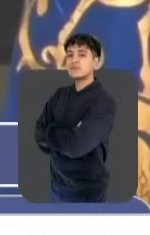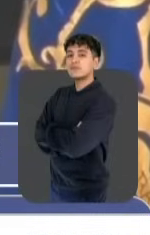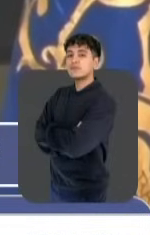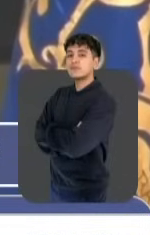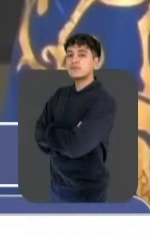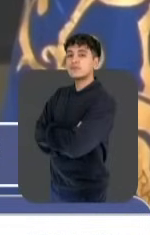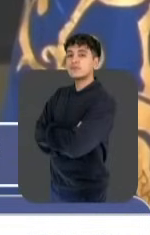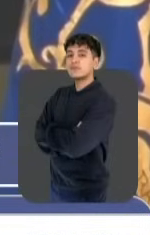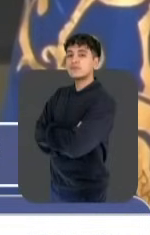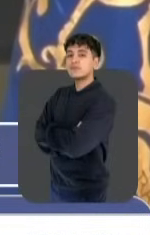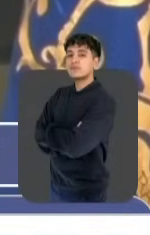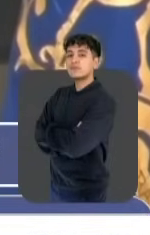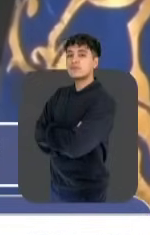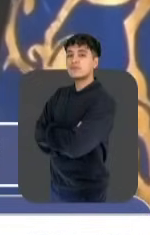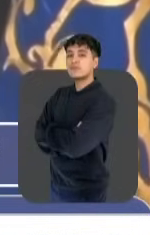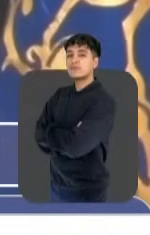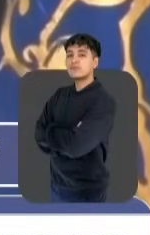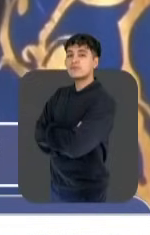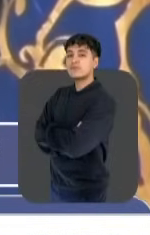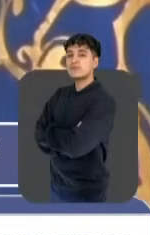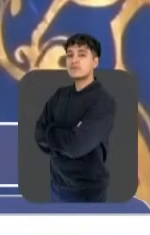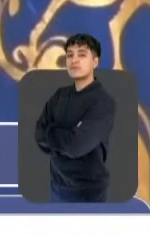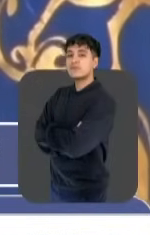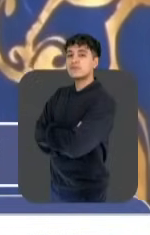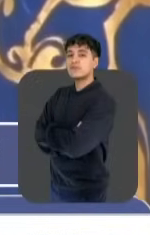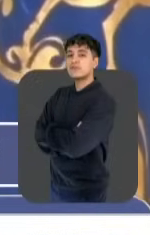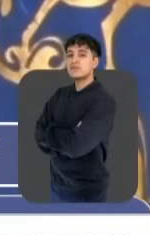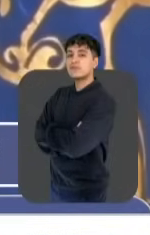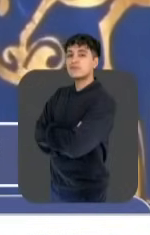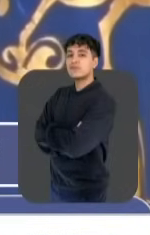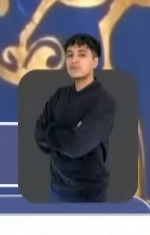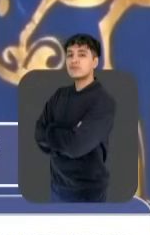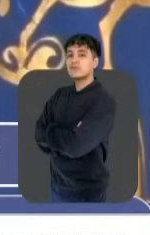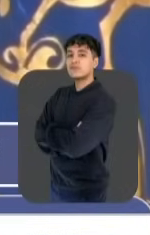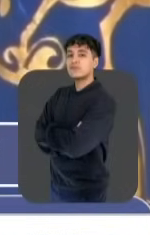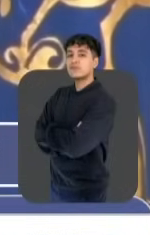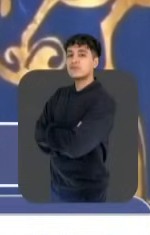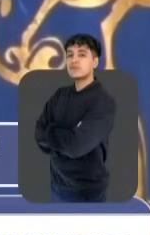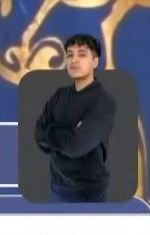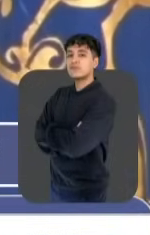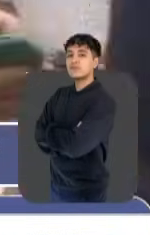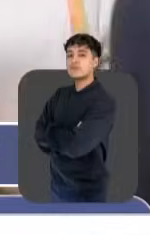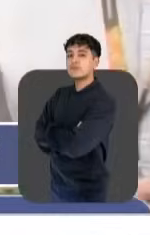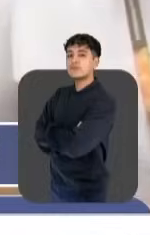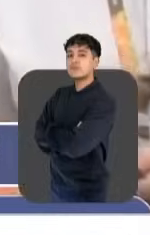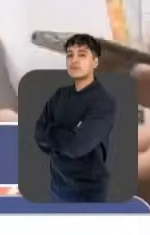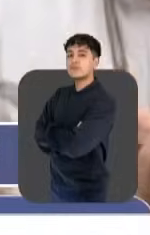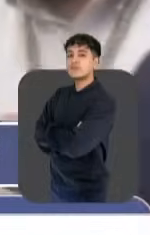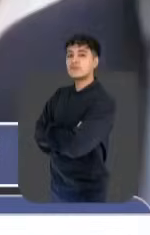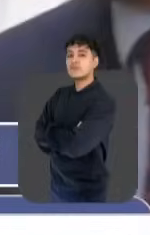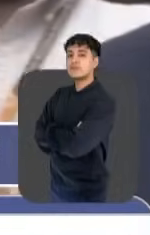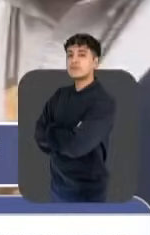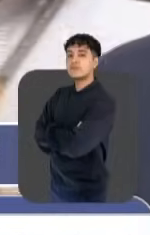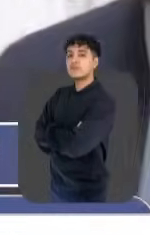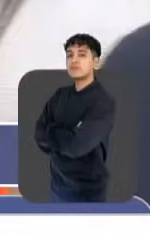se mantuviera el cupo de la colectividad en la repartición. Esto al nivel de que la timonel socialista Paulina Bodanovich